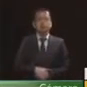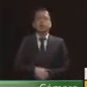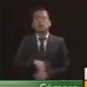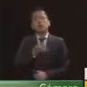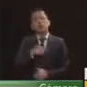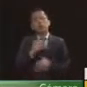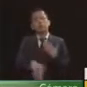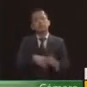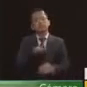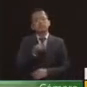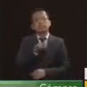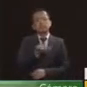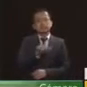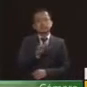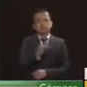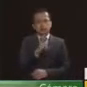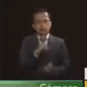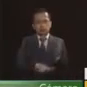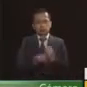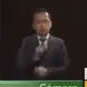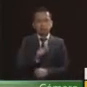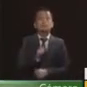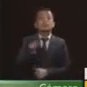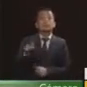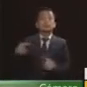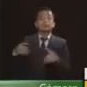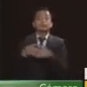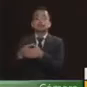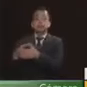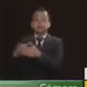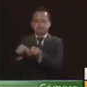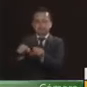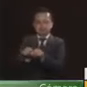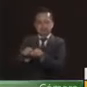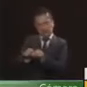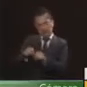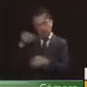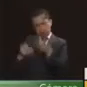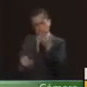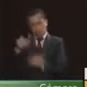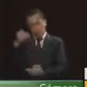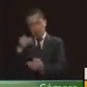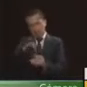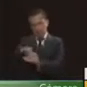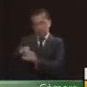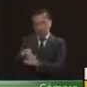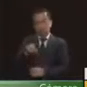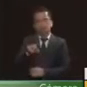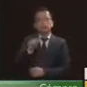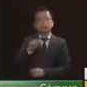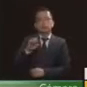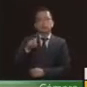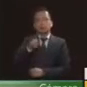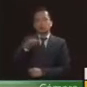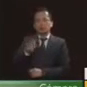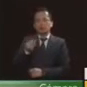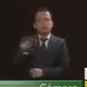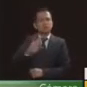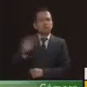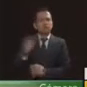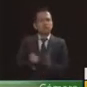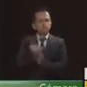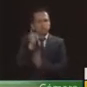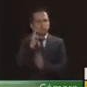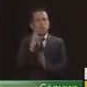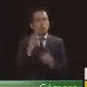2020, la Sala Superior del Tribunal Electoral del Poder Judicial de la Federación resolvió acumular diversos juicios para